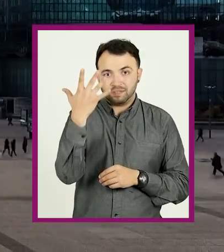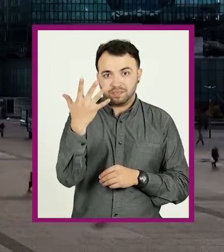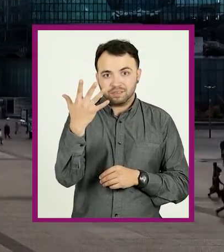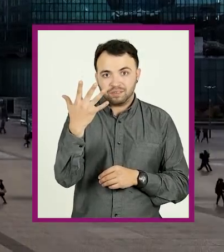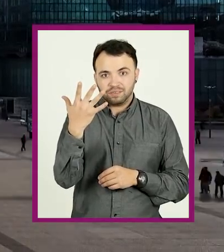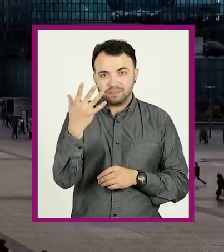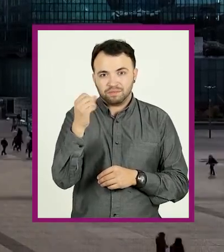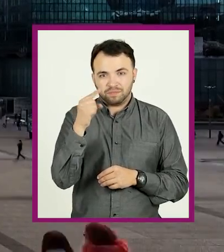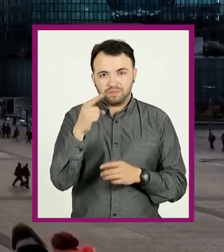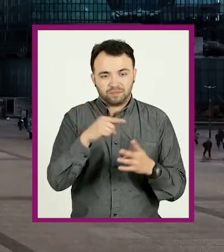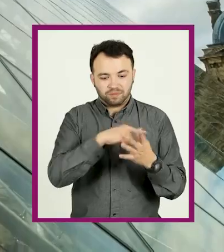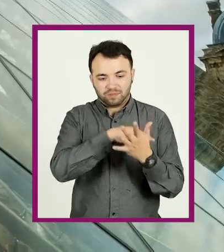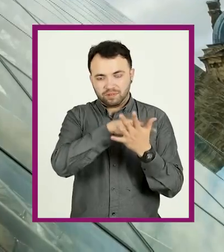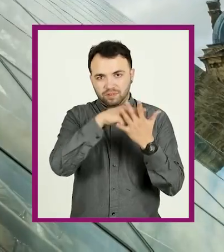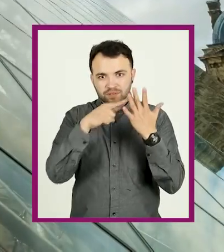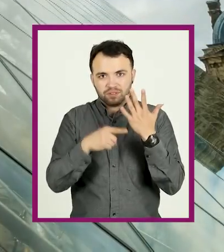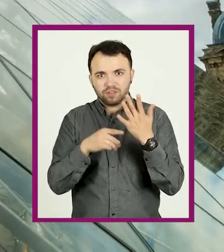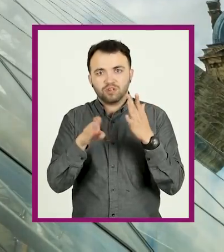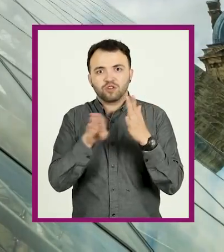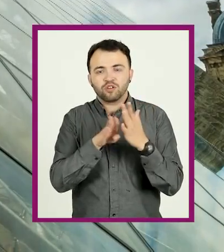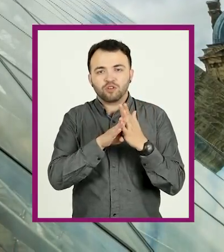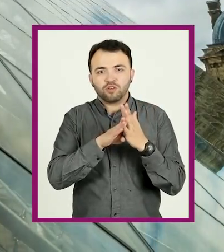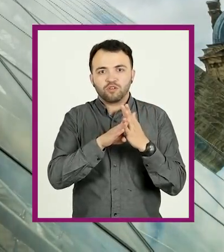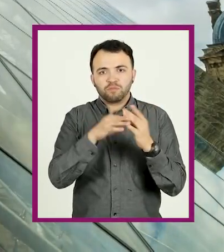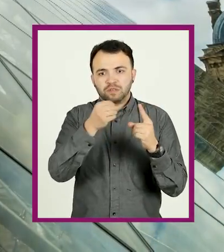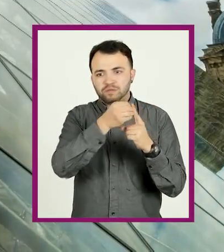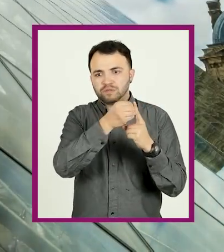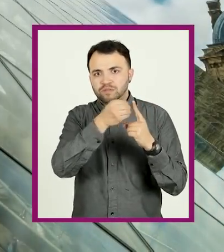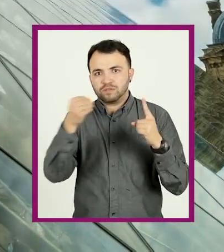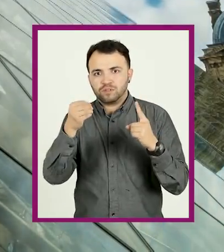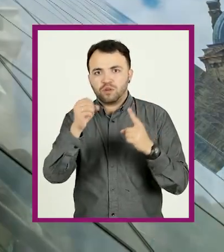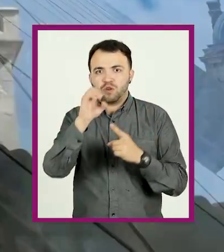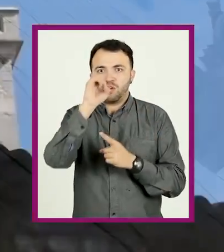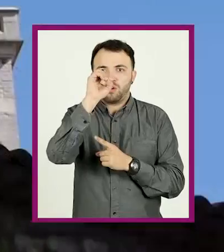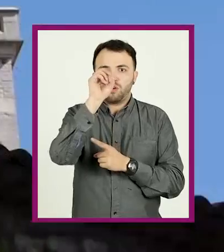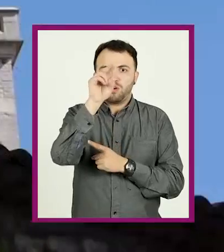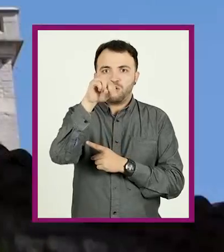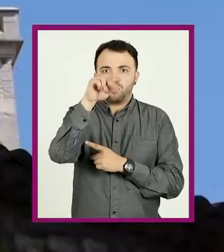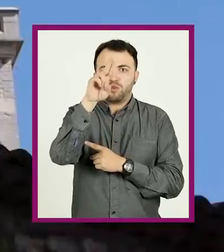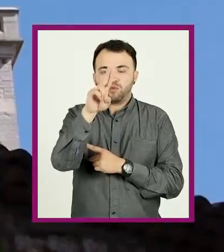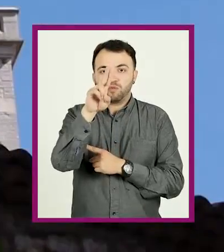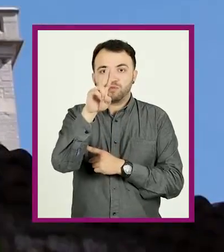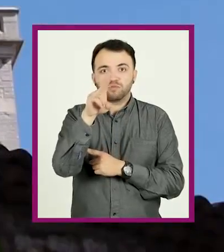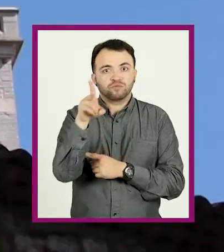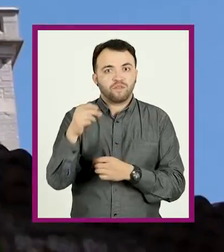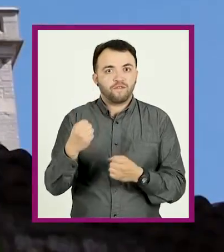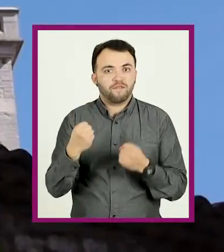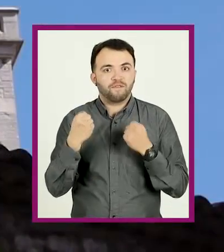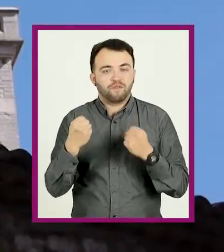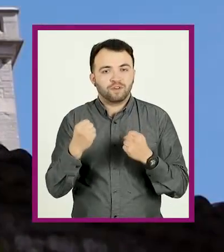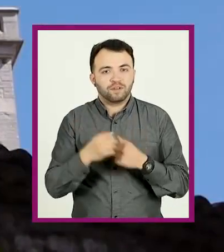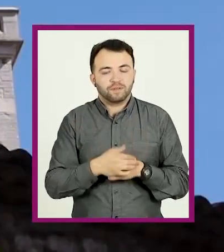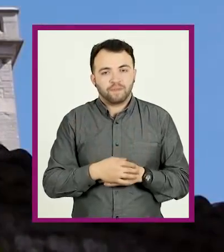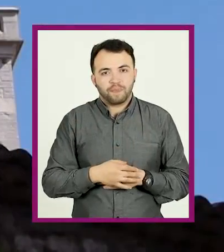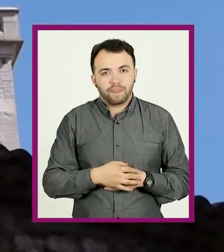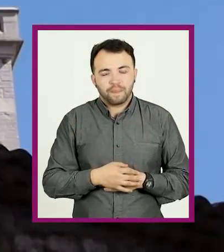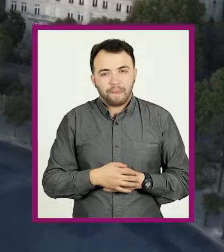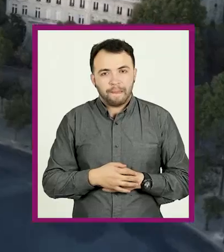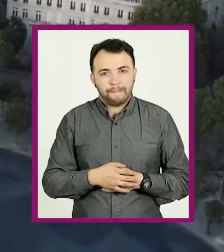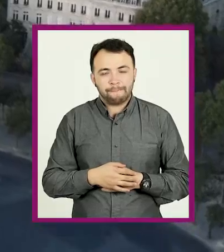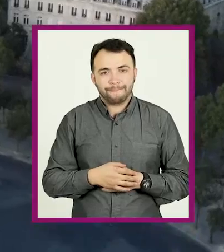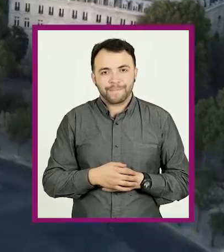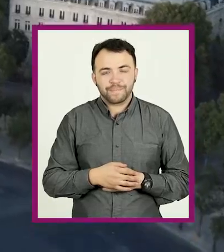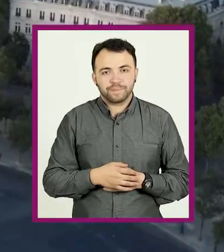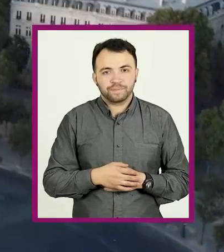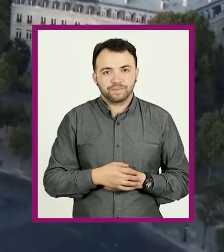miembros permanentes del Consejo de Seguridad de la Organización de las Naciones Unidas es muestra de esto.